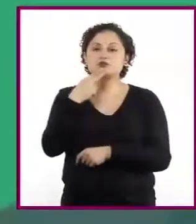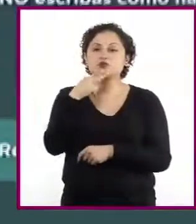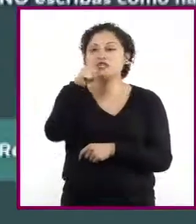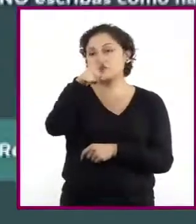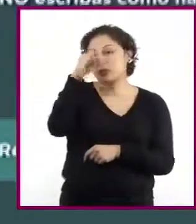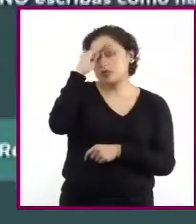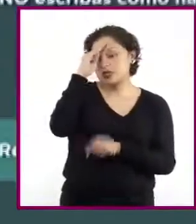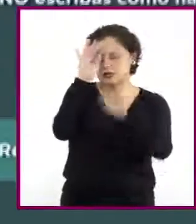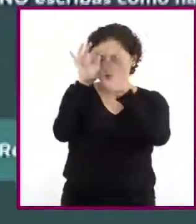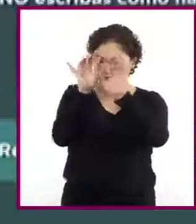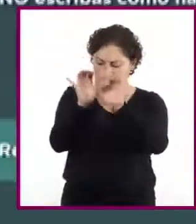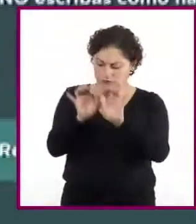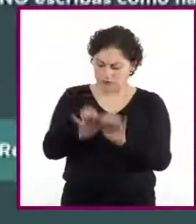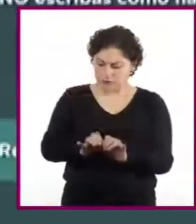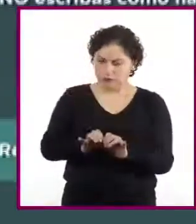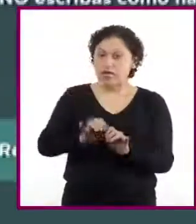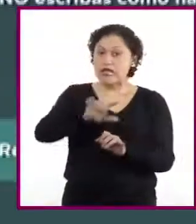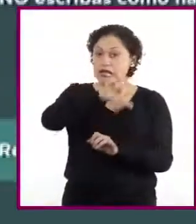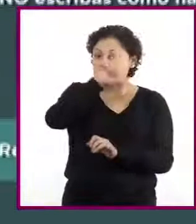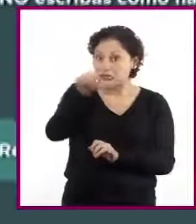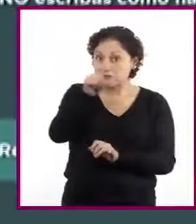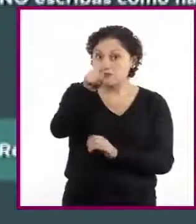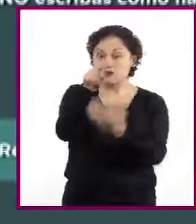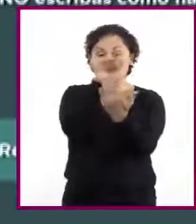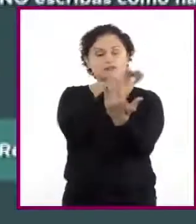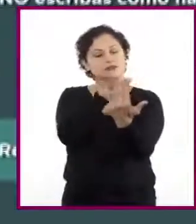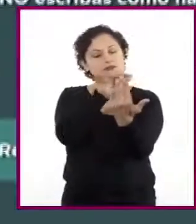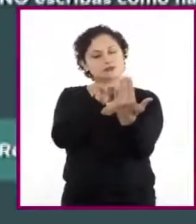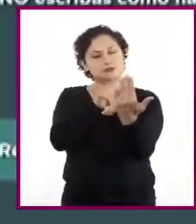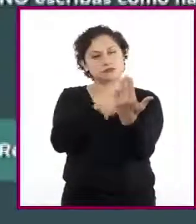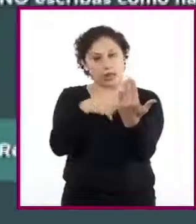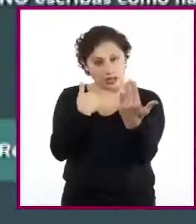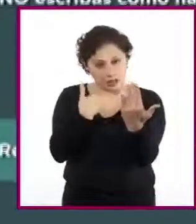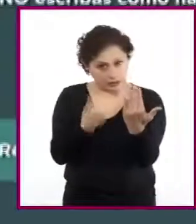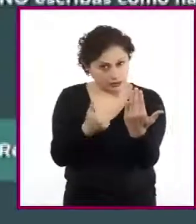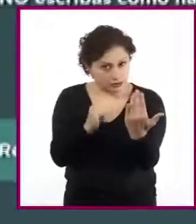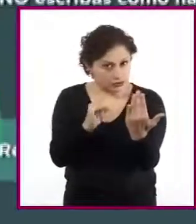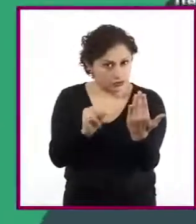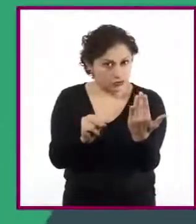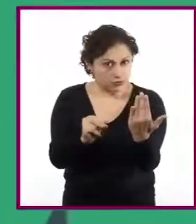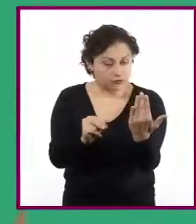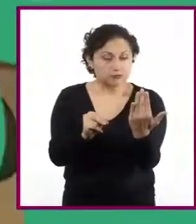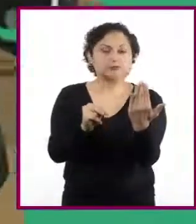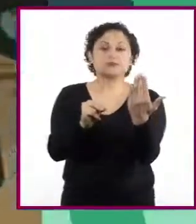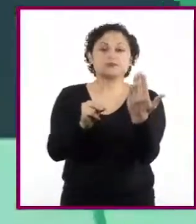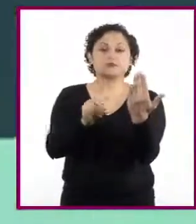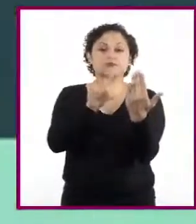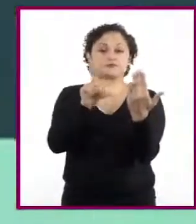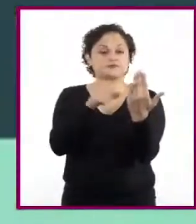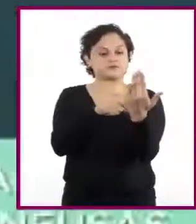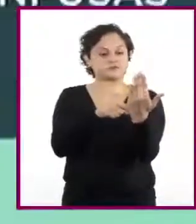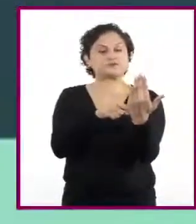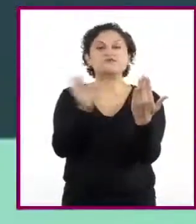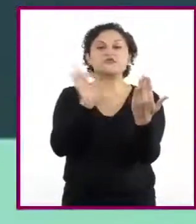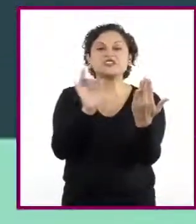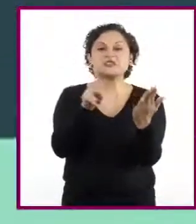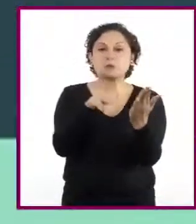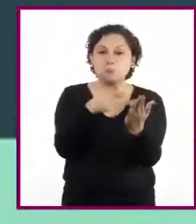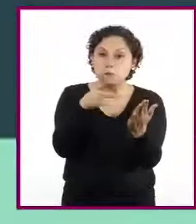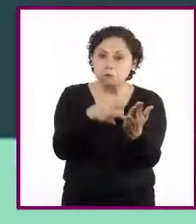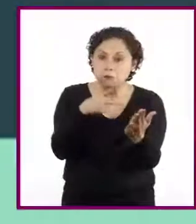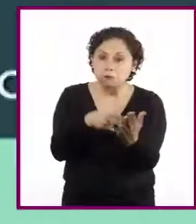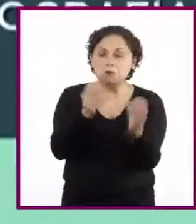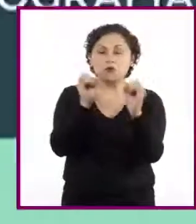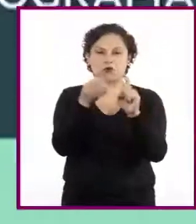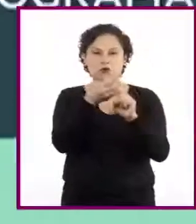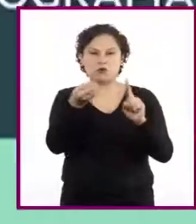tu escrito después de redactarlo y analiza si es claro lo que quieres transmitir. Identifica repeticiones, oraciones